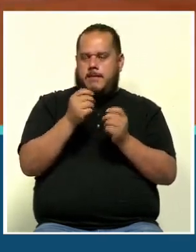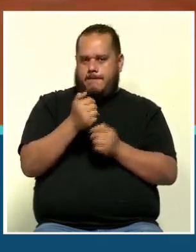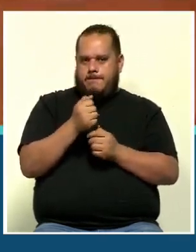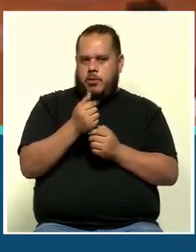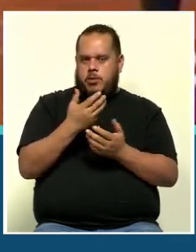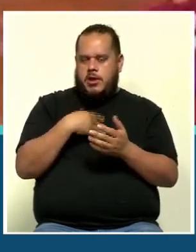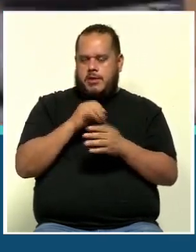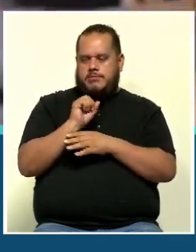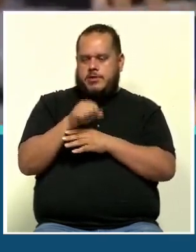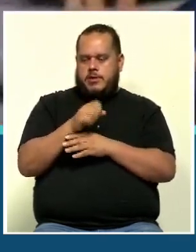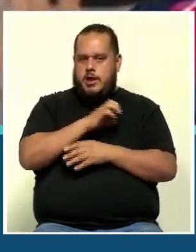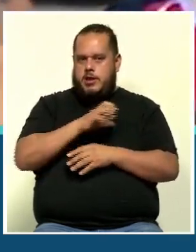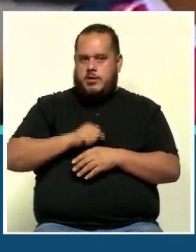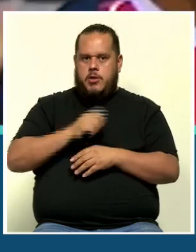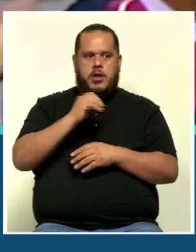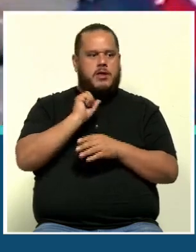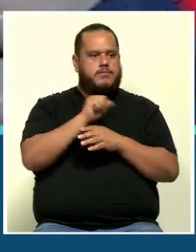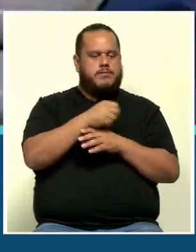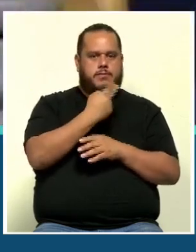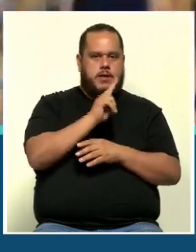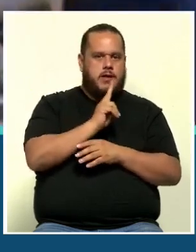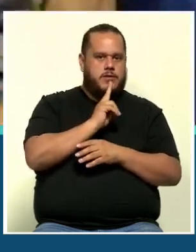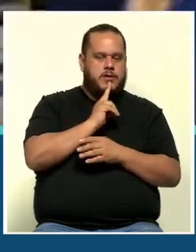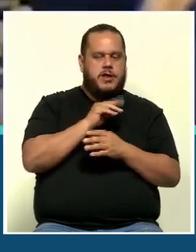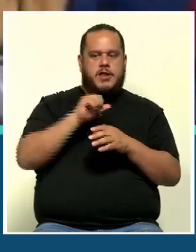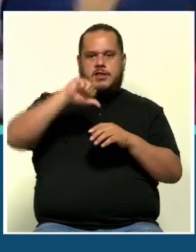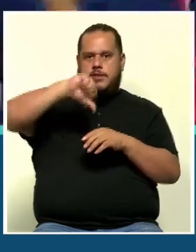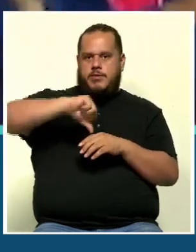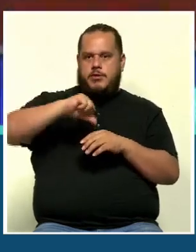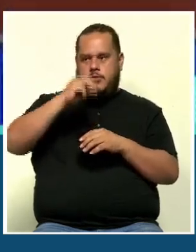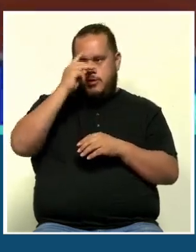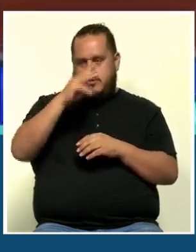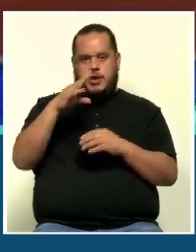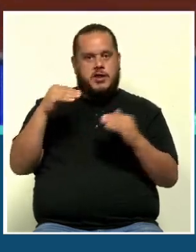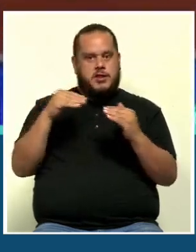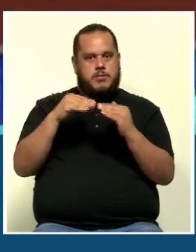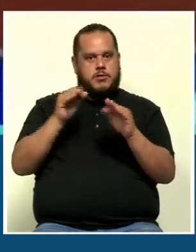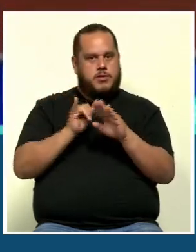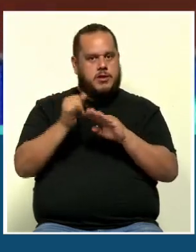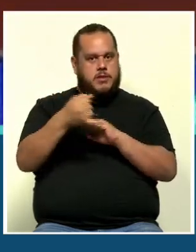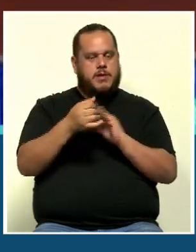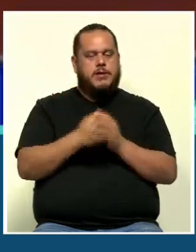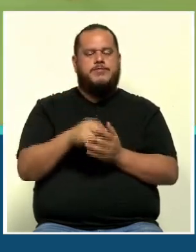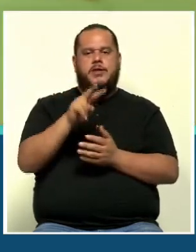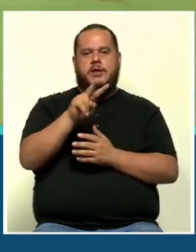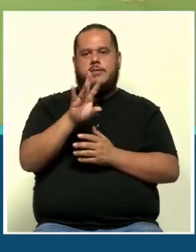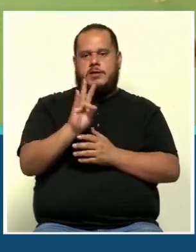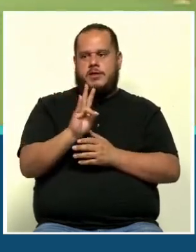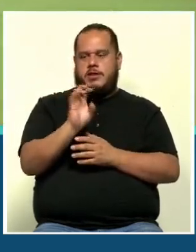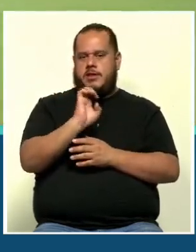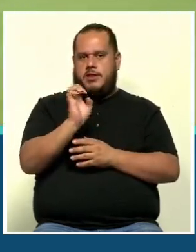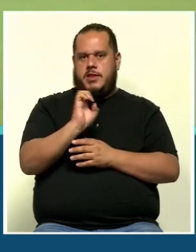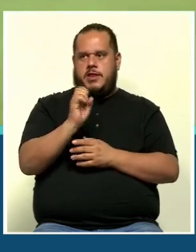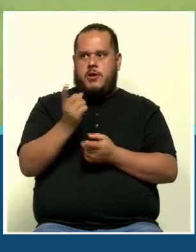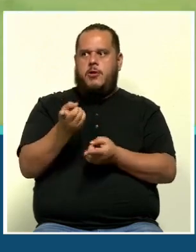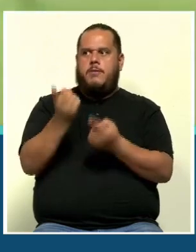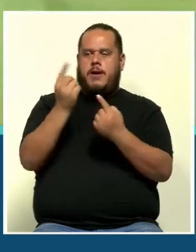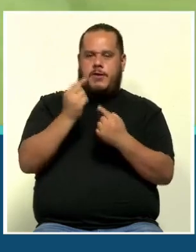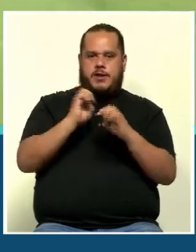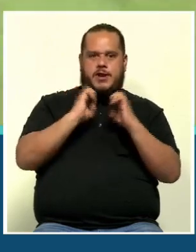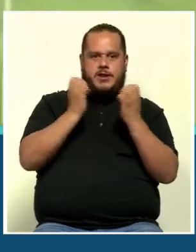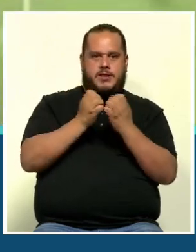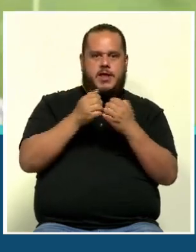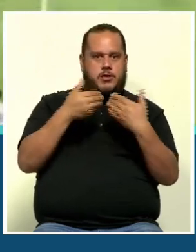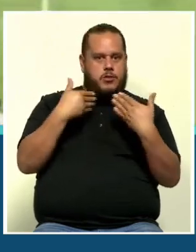a El Salvador y a Honduras, se perdió contra México y se empató ante Jamaica. El 27 de enero la serie recibirá a Panamá y debe